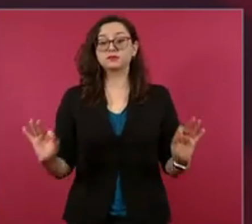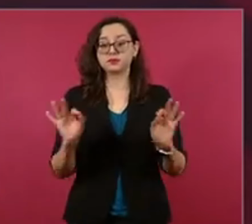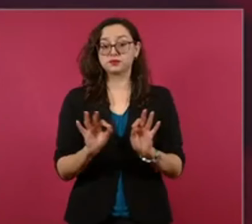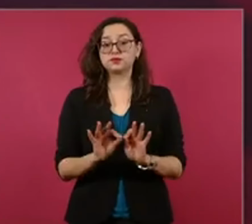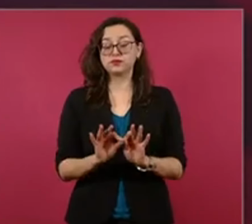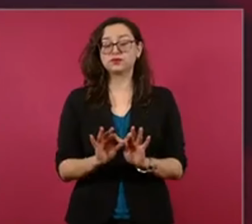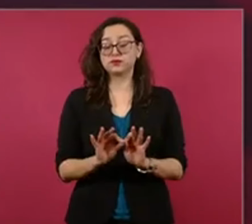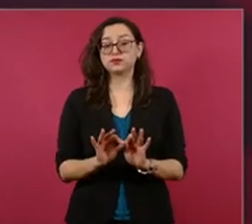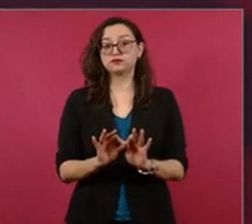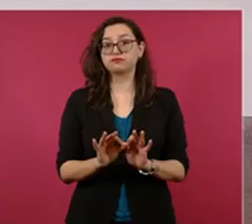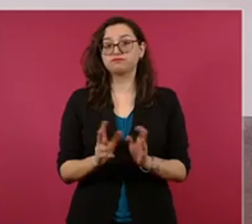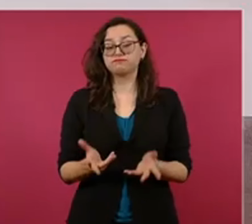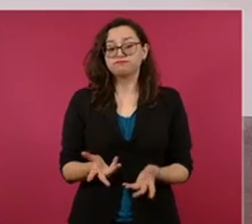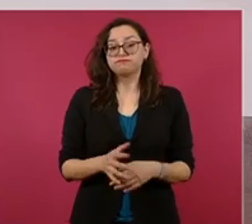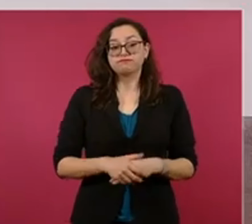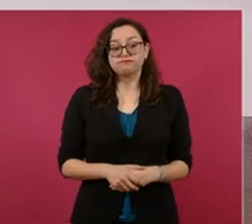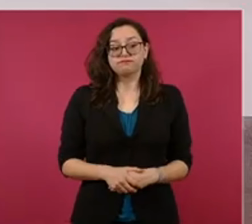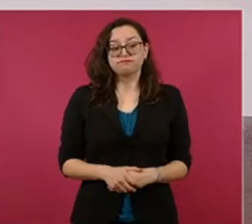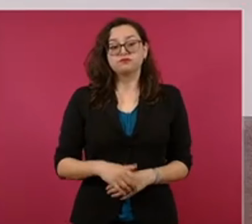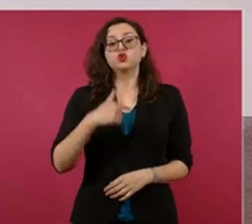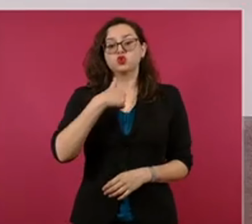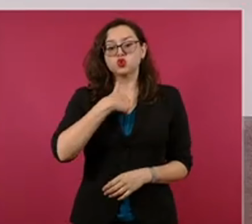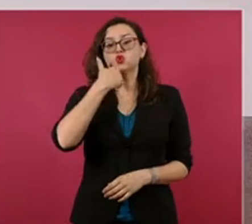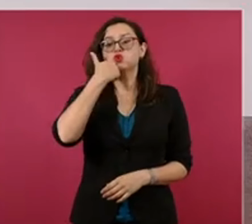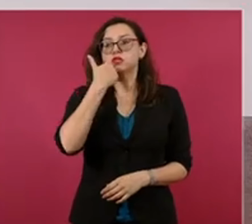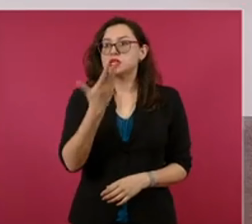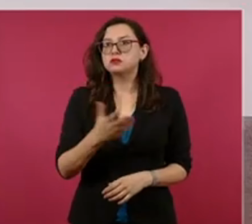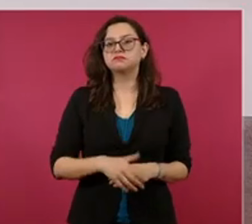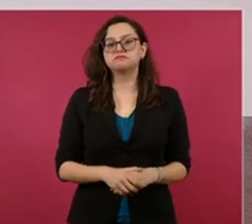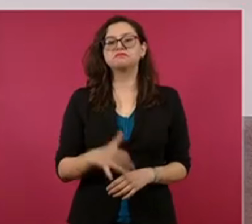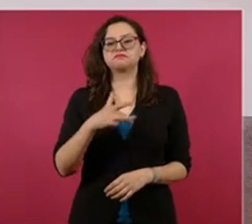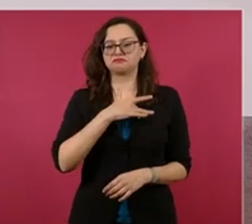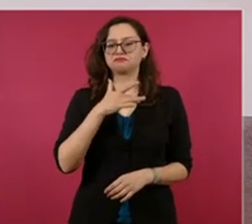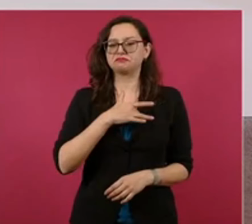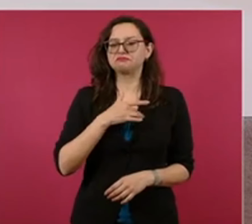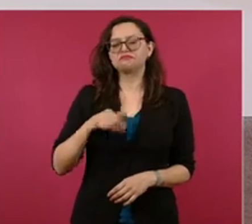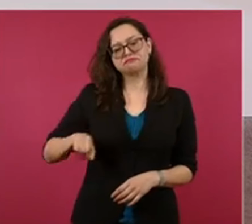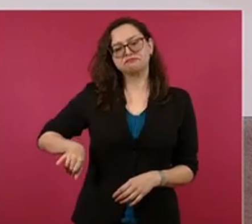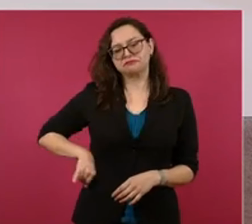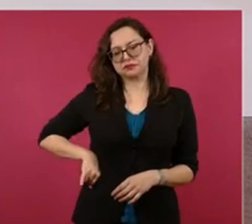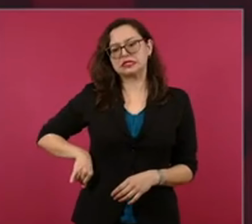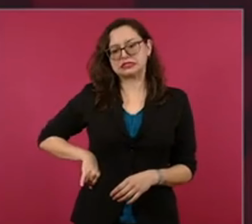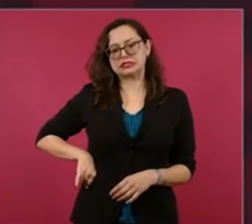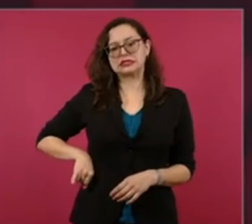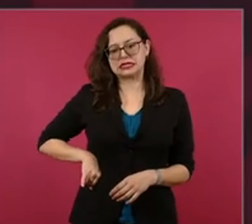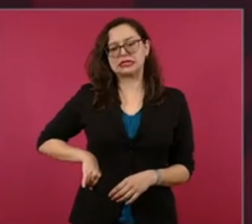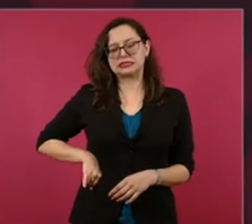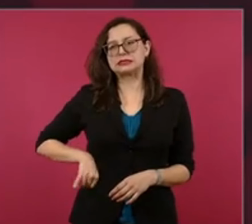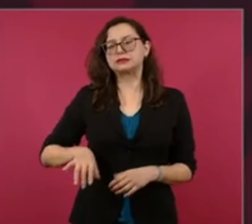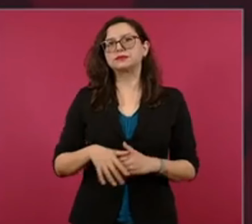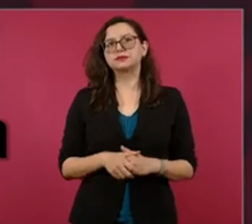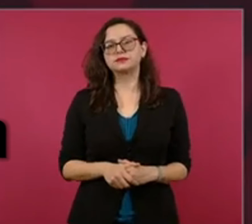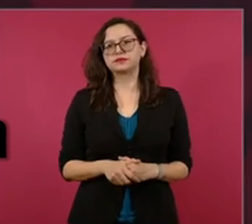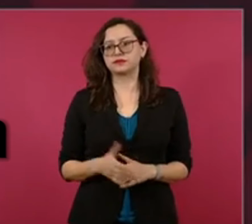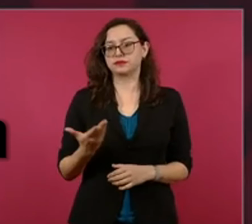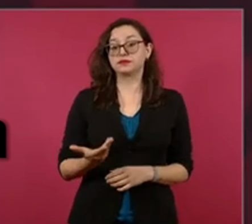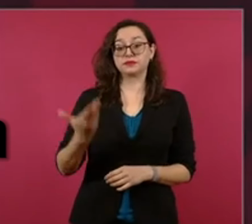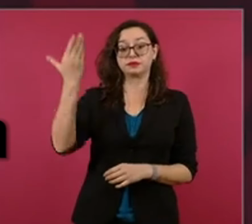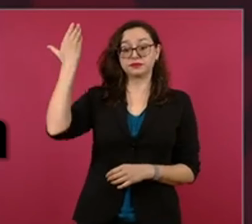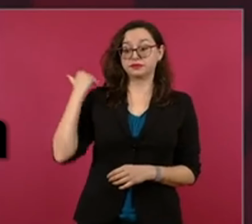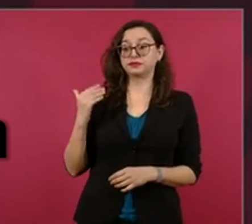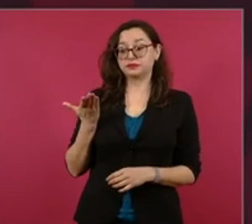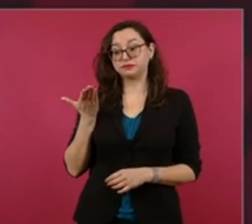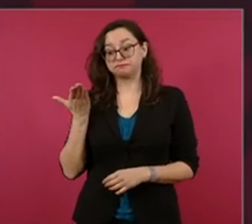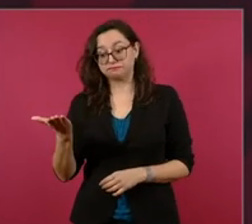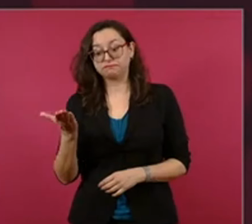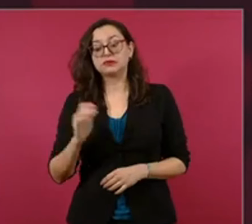planteé mi interés de que se incorporara a las reformas que se enviaron, a las 20 reformas